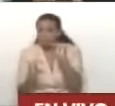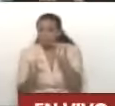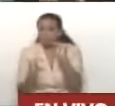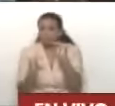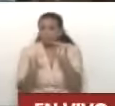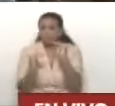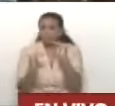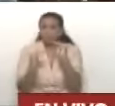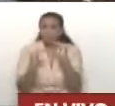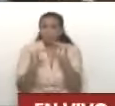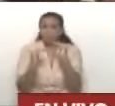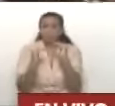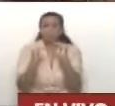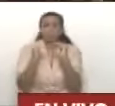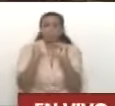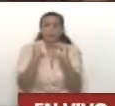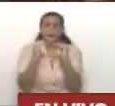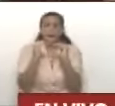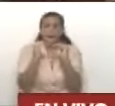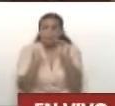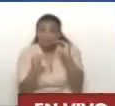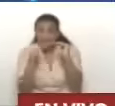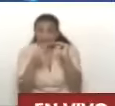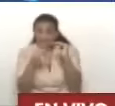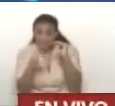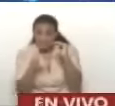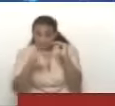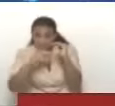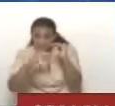que se abrió producto